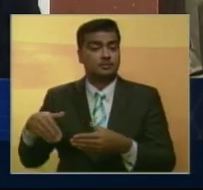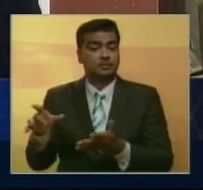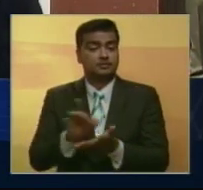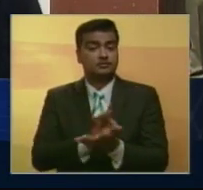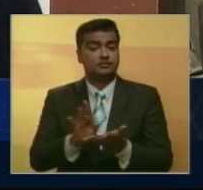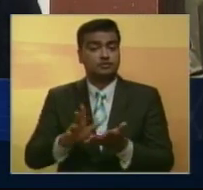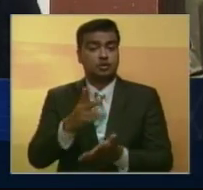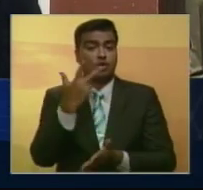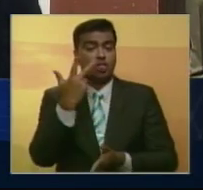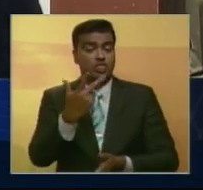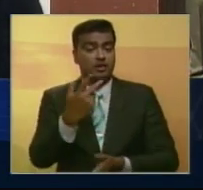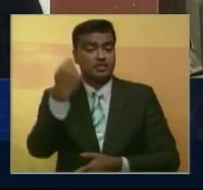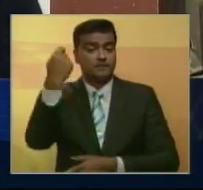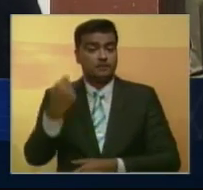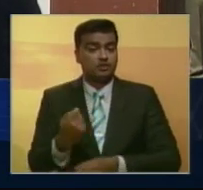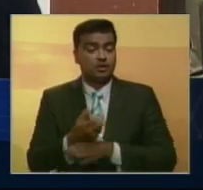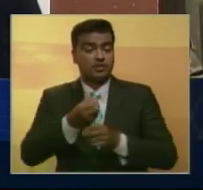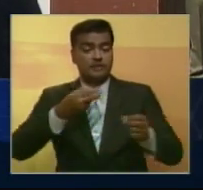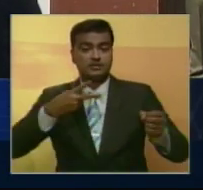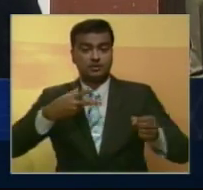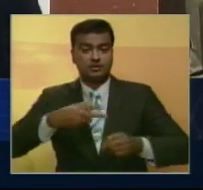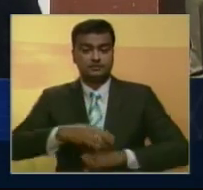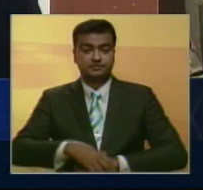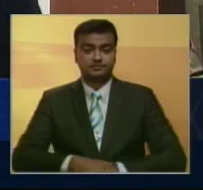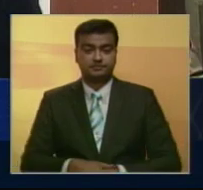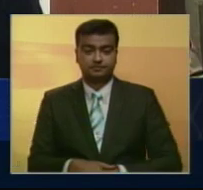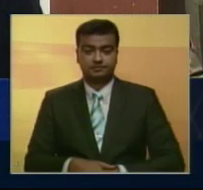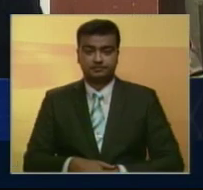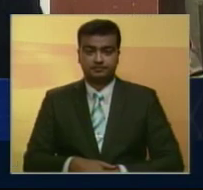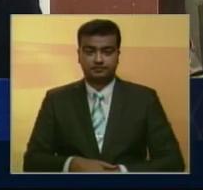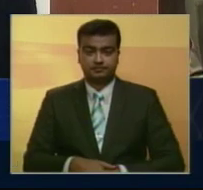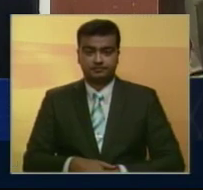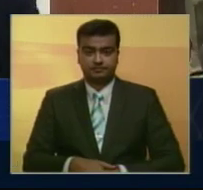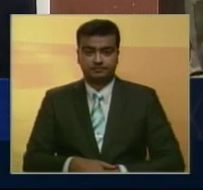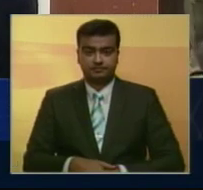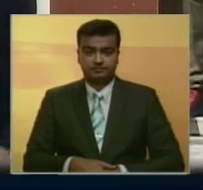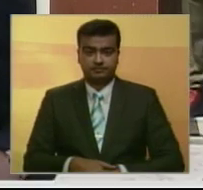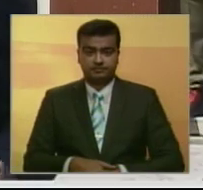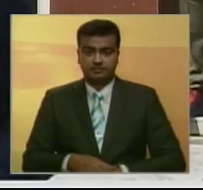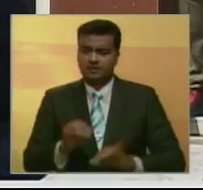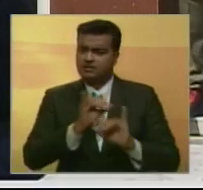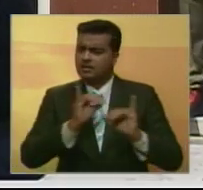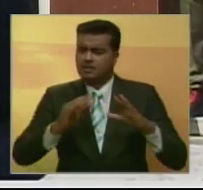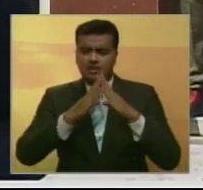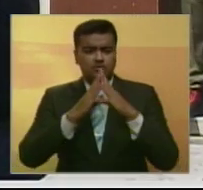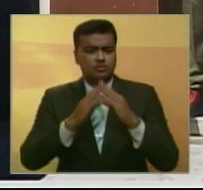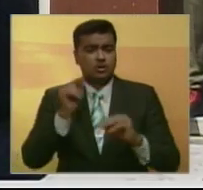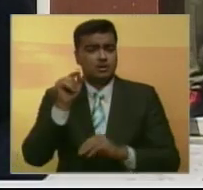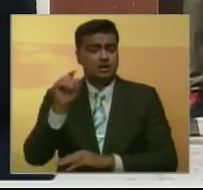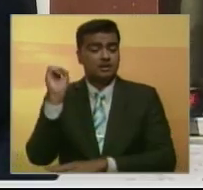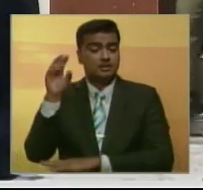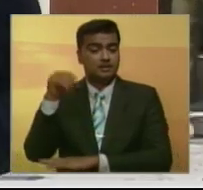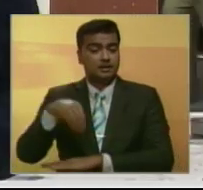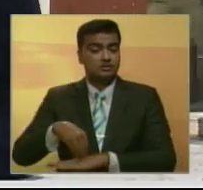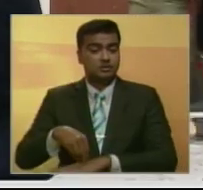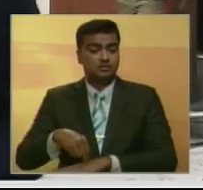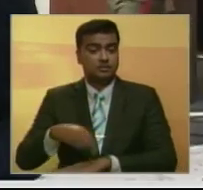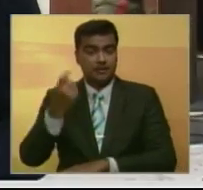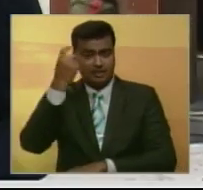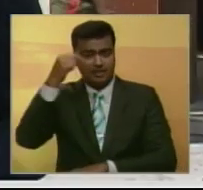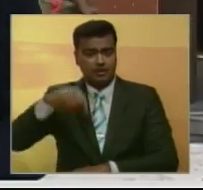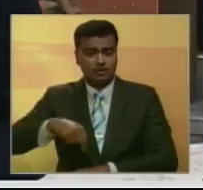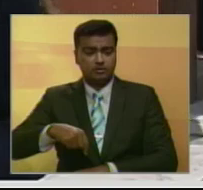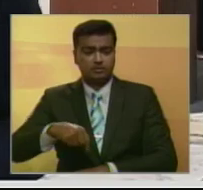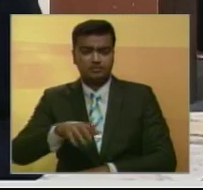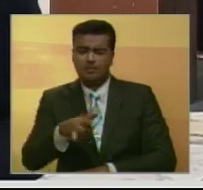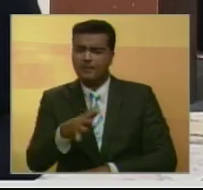fueran desincorporados 3 diputados del estado Amazonas. Así que ya está todo listo aquí en la Asamblea Nacional para que hoy, a